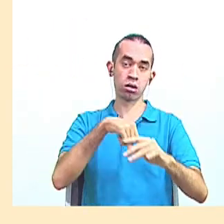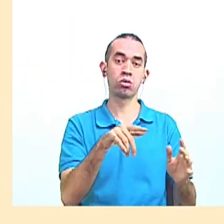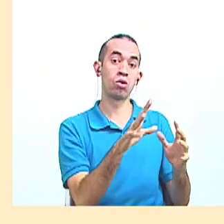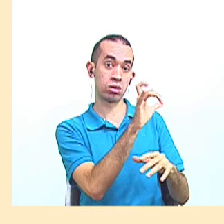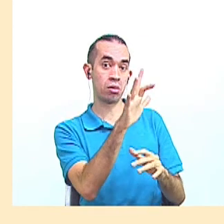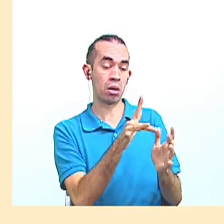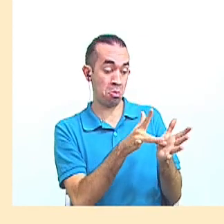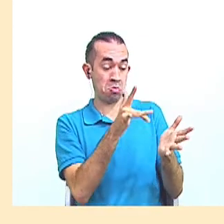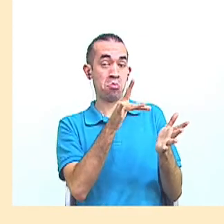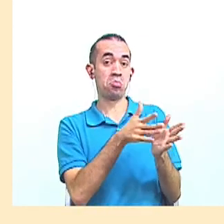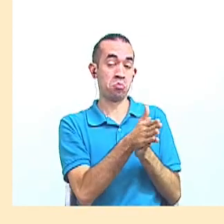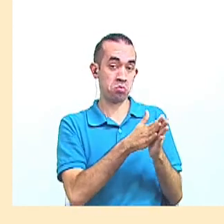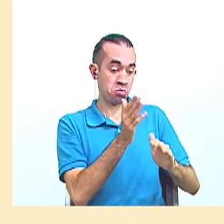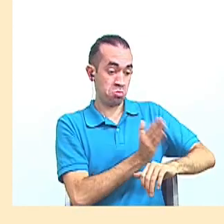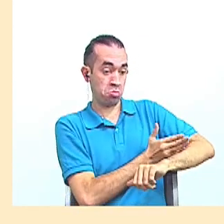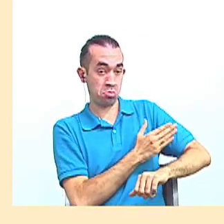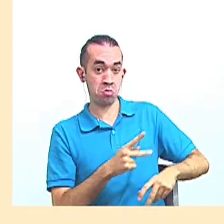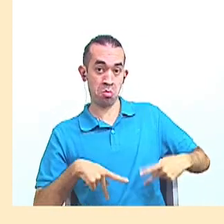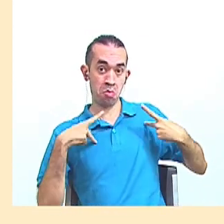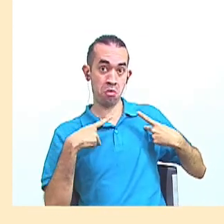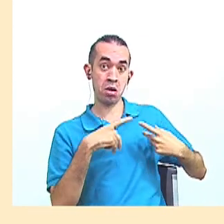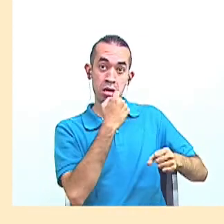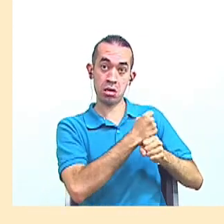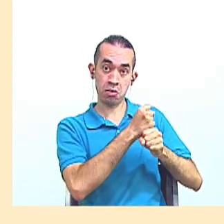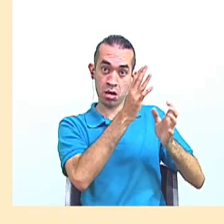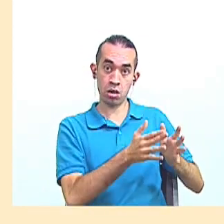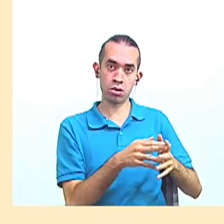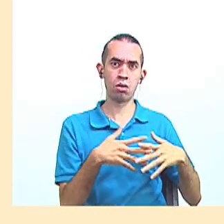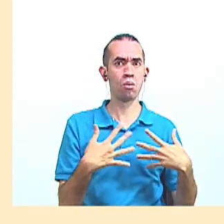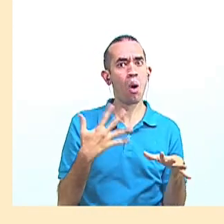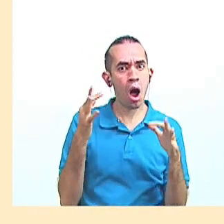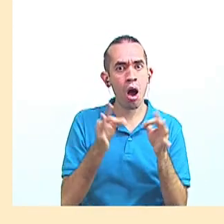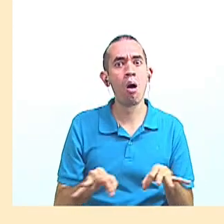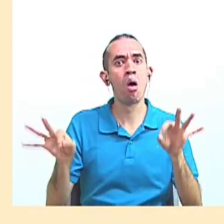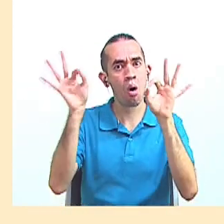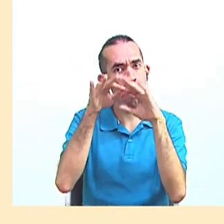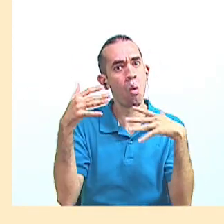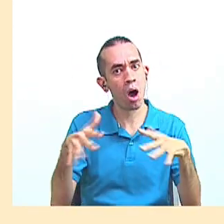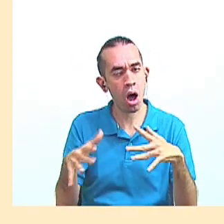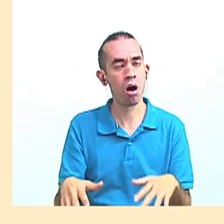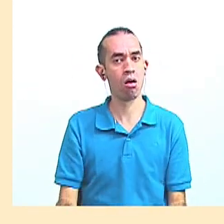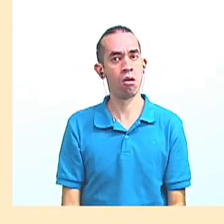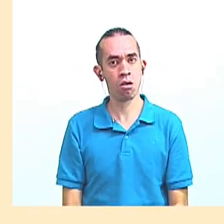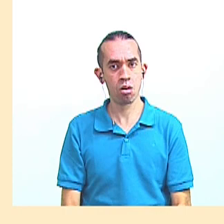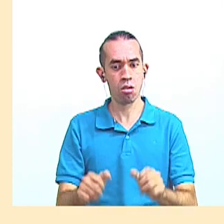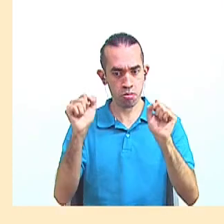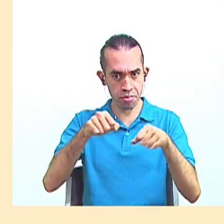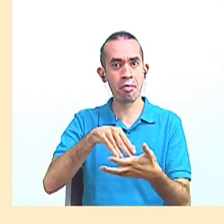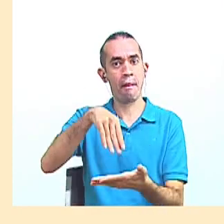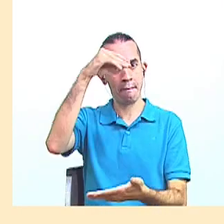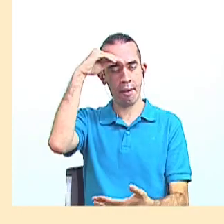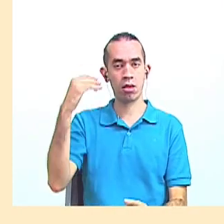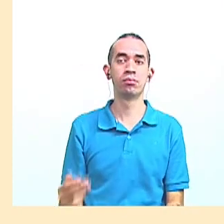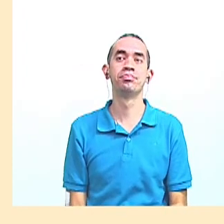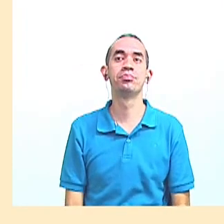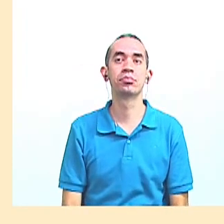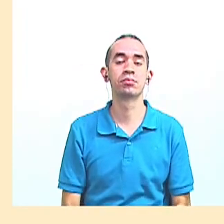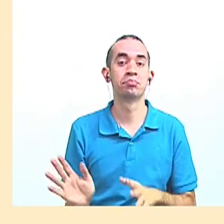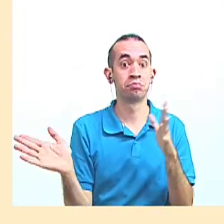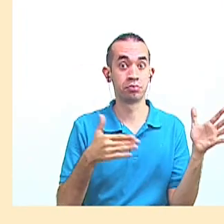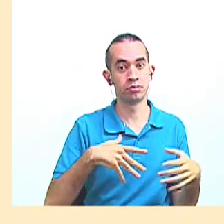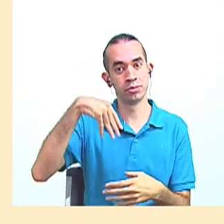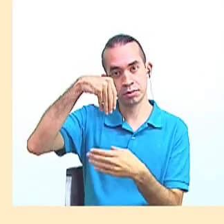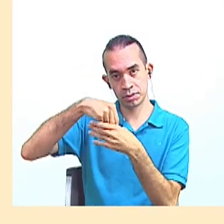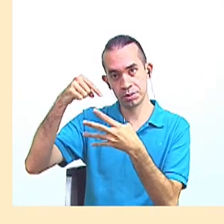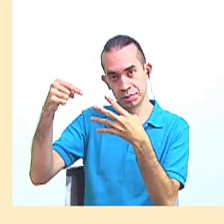aprovechábamos para mejorar la calidad de vida de los trabajadores. Eso es una lección fundamental y maravillosa que podemos aprender hoy. Y factores internos, por ahí